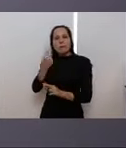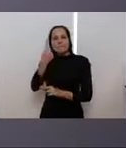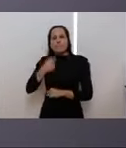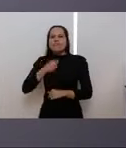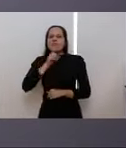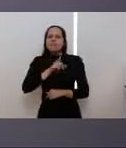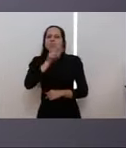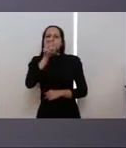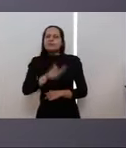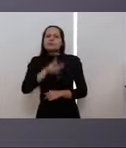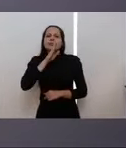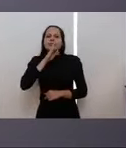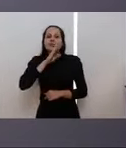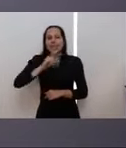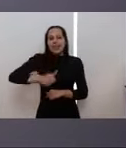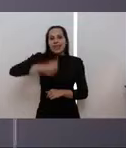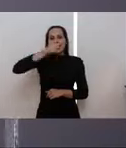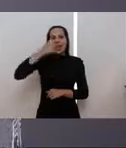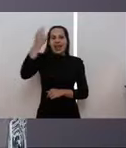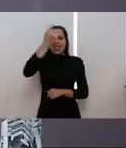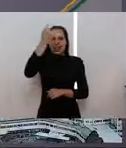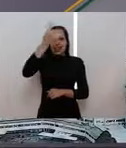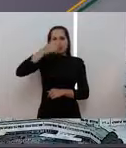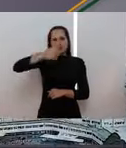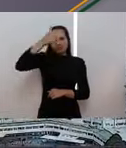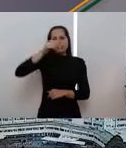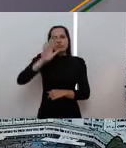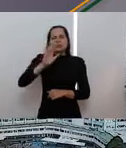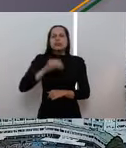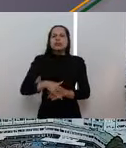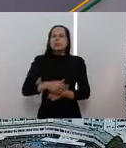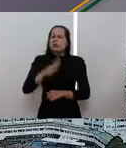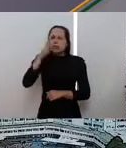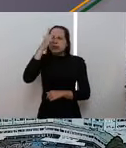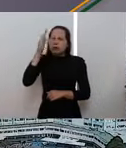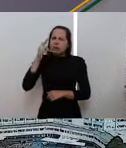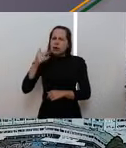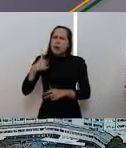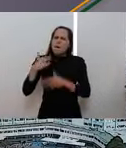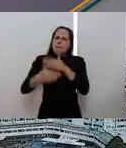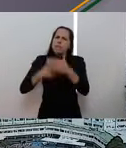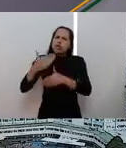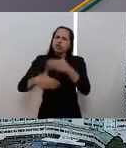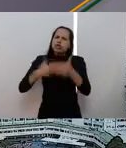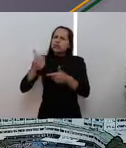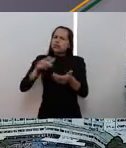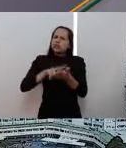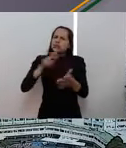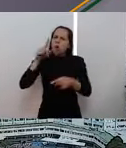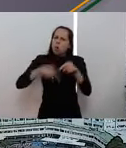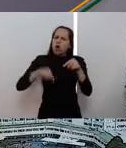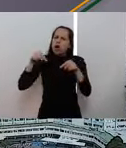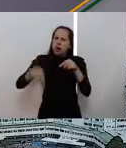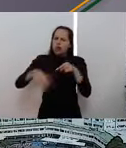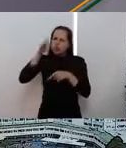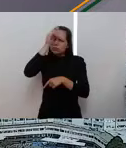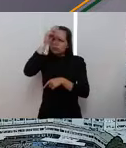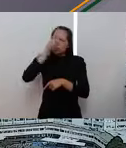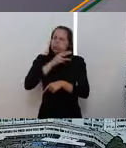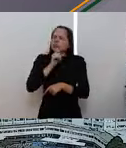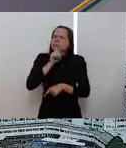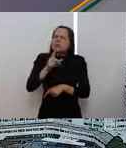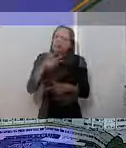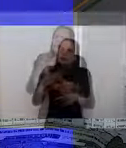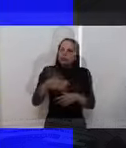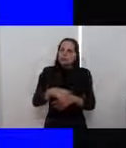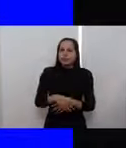general clara galvis porque el proceso autorizador no se puede realizar en el hospital militar central bueno